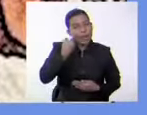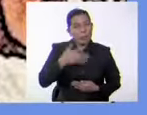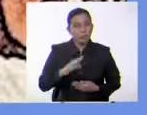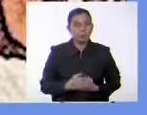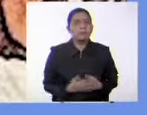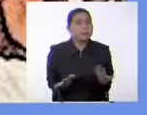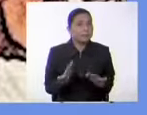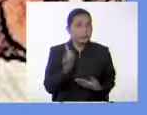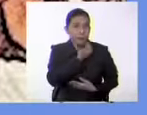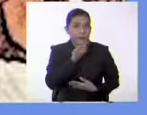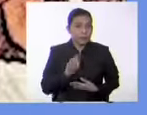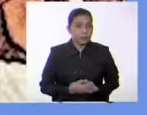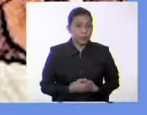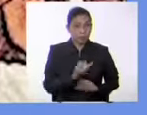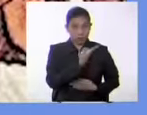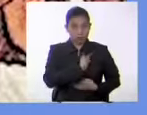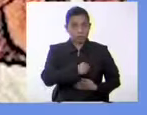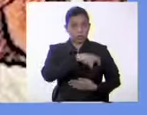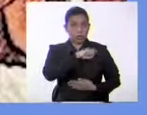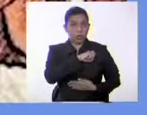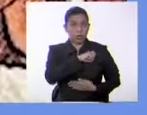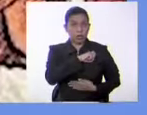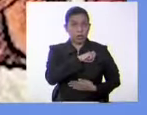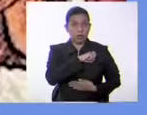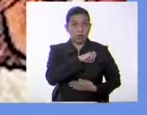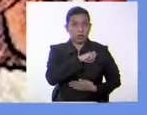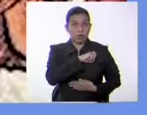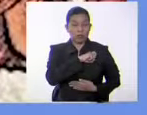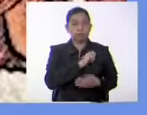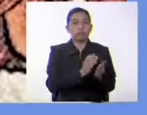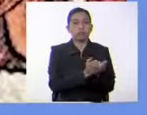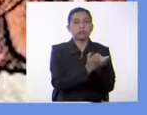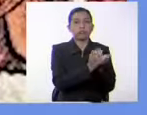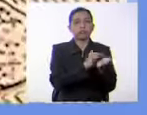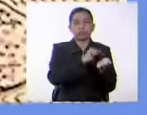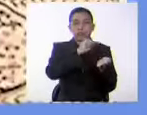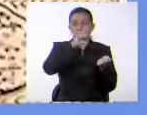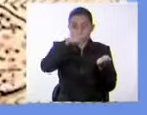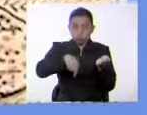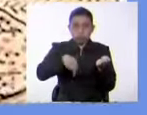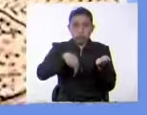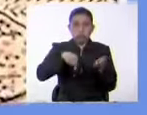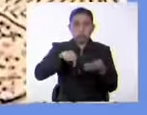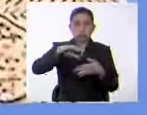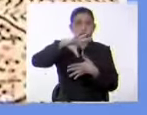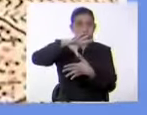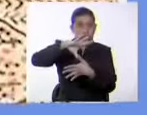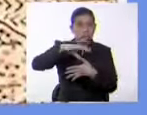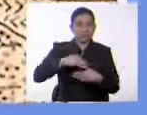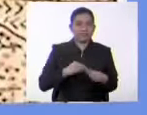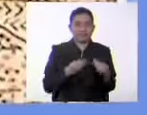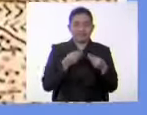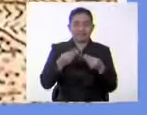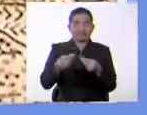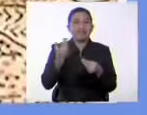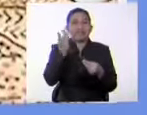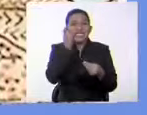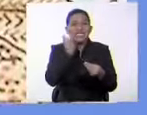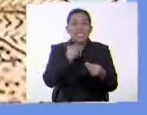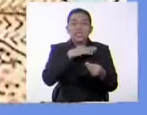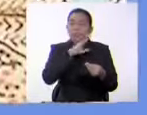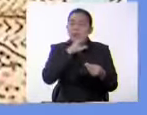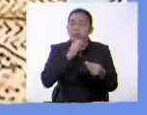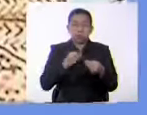pasó? Los españoles trajeron consigo una serie de enfermedades que fueron catastróficas para